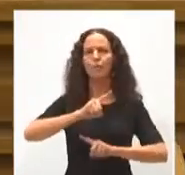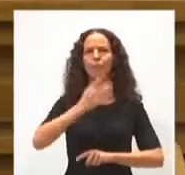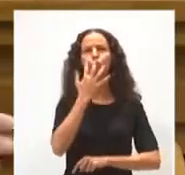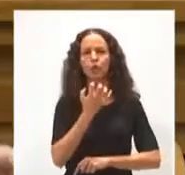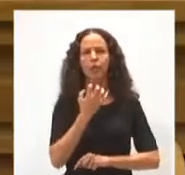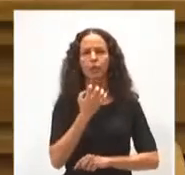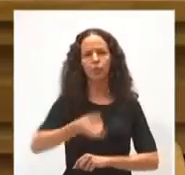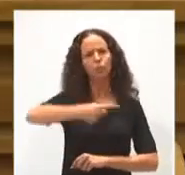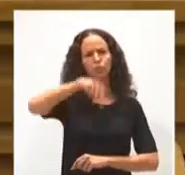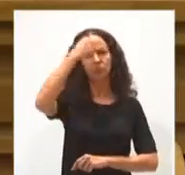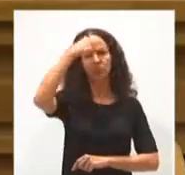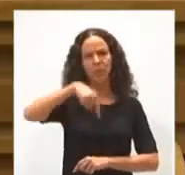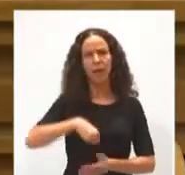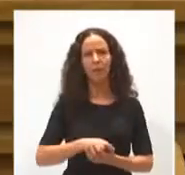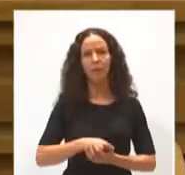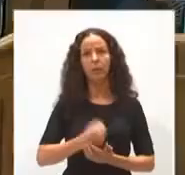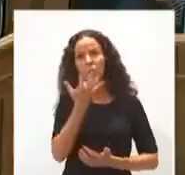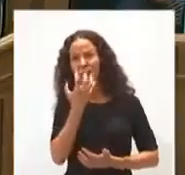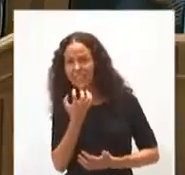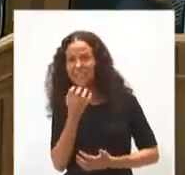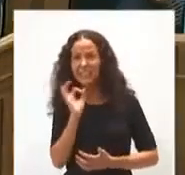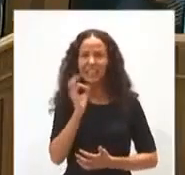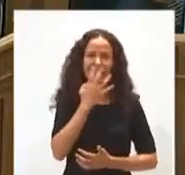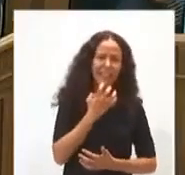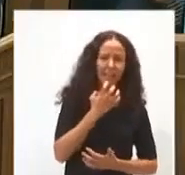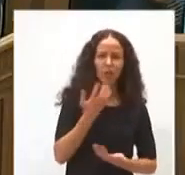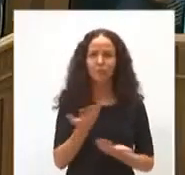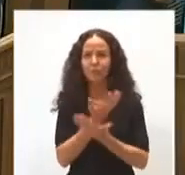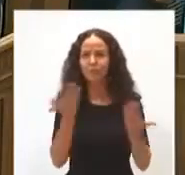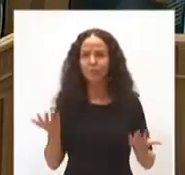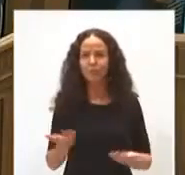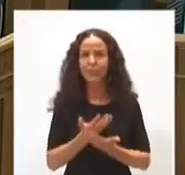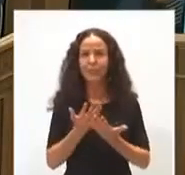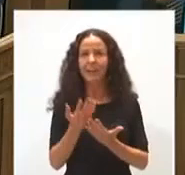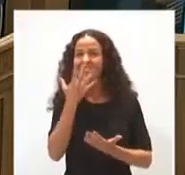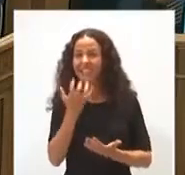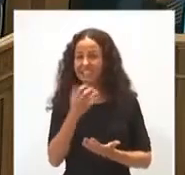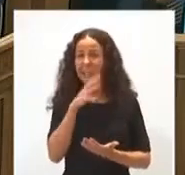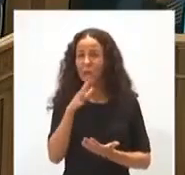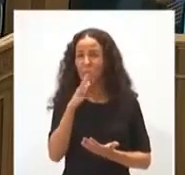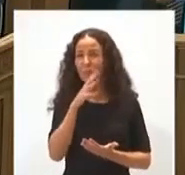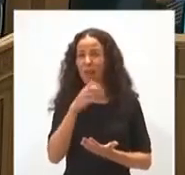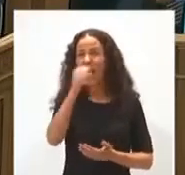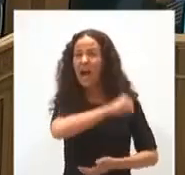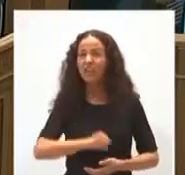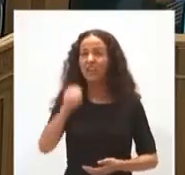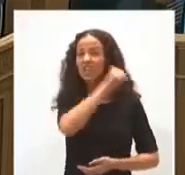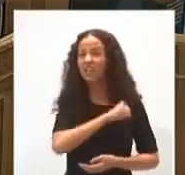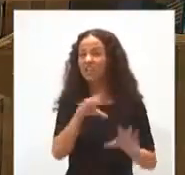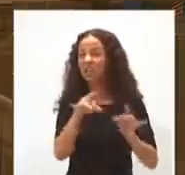saben o muy triste no sé como porque muy triste de verse cuando llevan tantos años sin abordarse en serio en españa